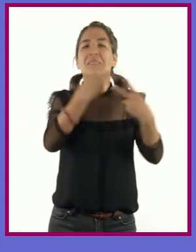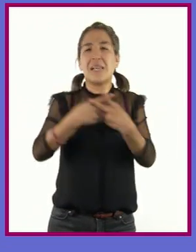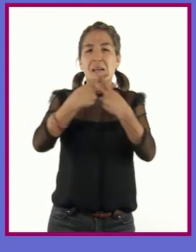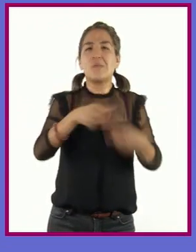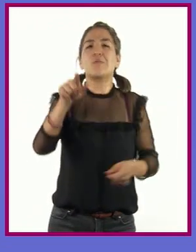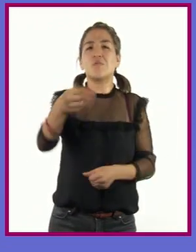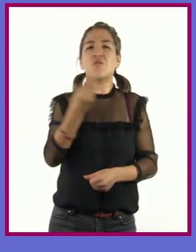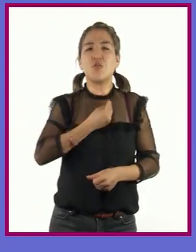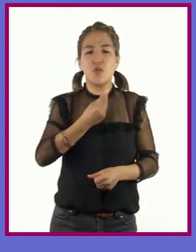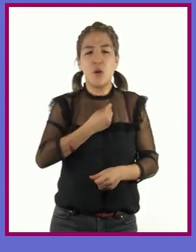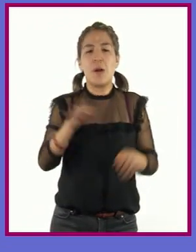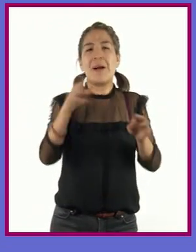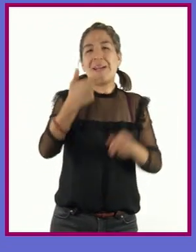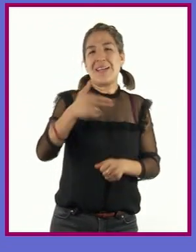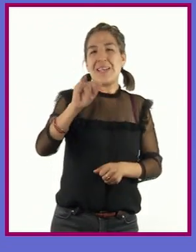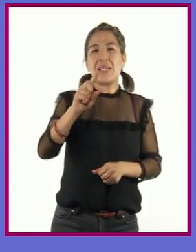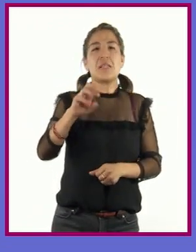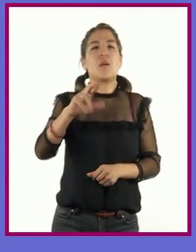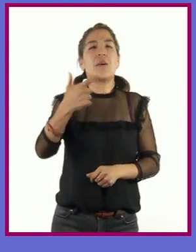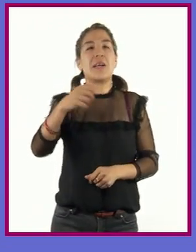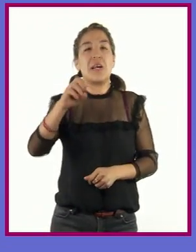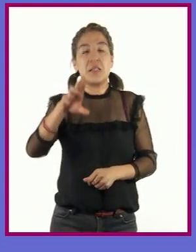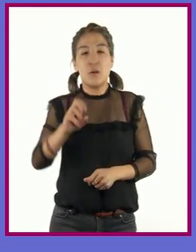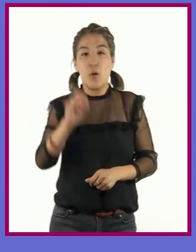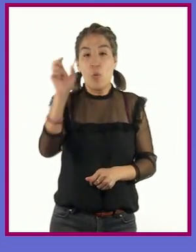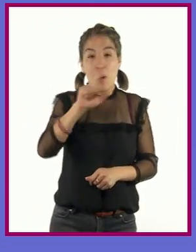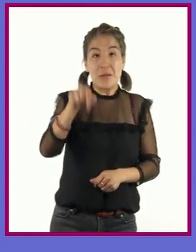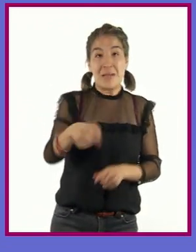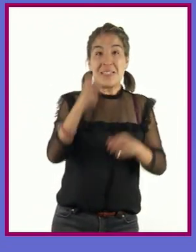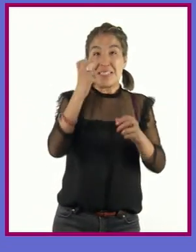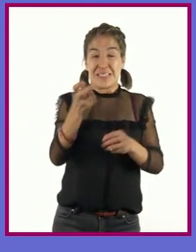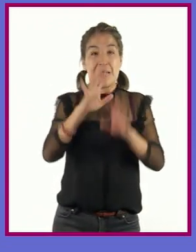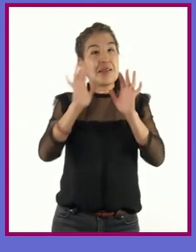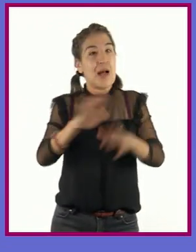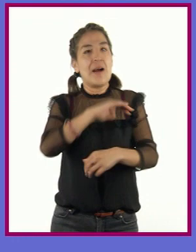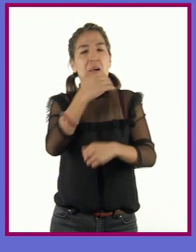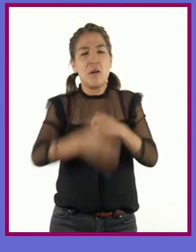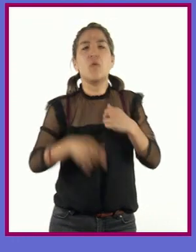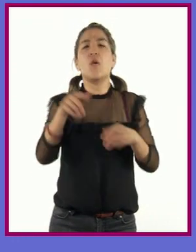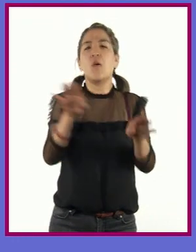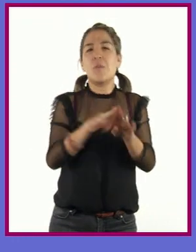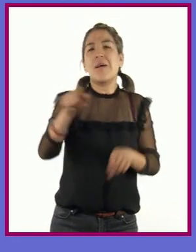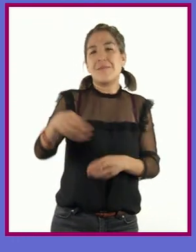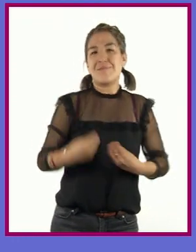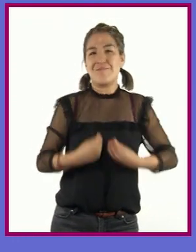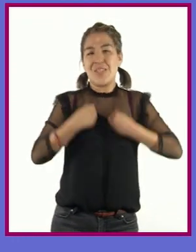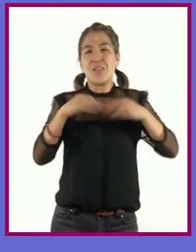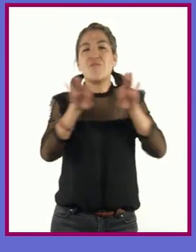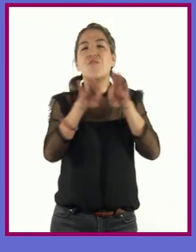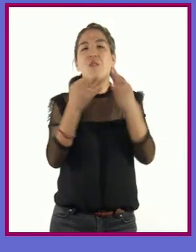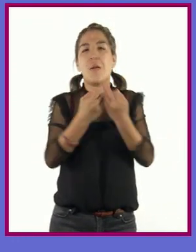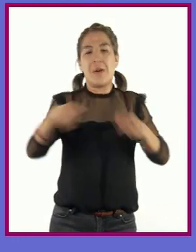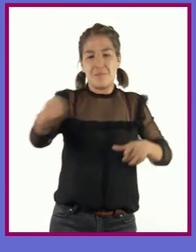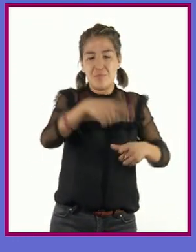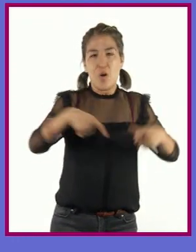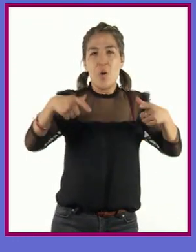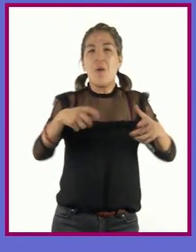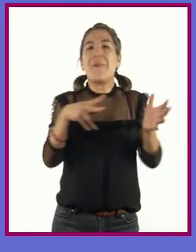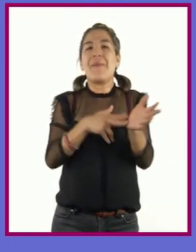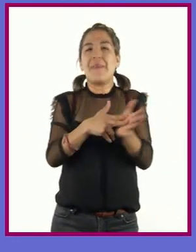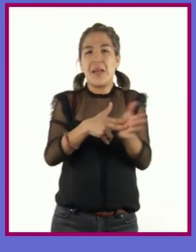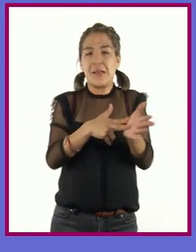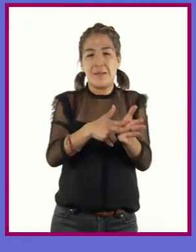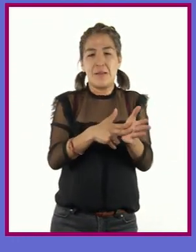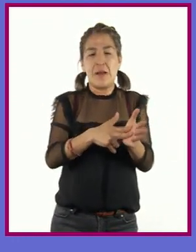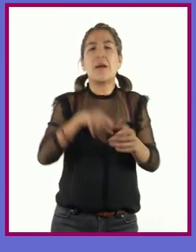tiempo mientras quema hidrógeno, pero cuando este se agota, la atracción hacia su núcleo la aspira hasta formar un hoyo negro. Ya está. El